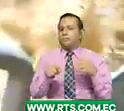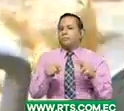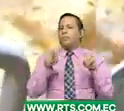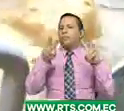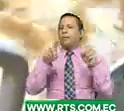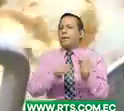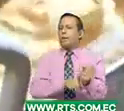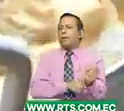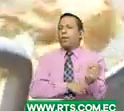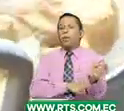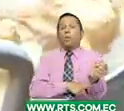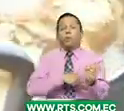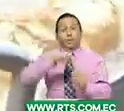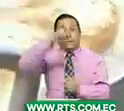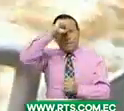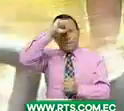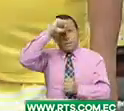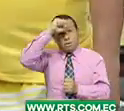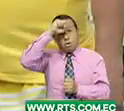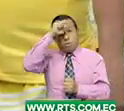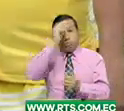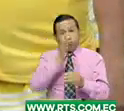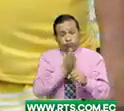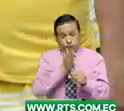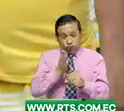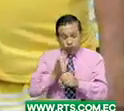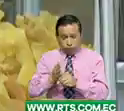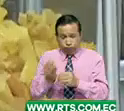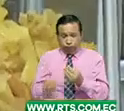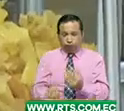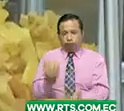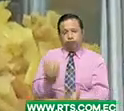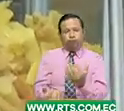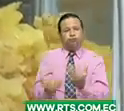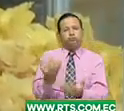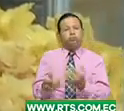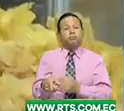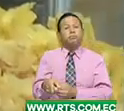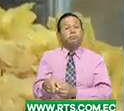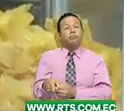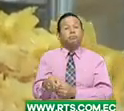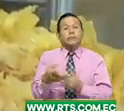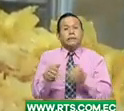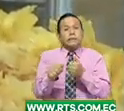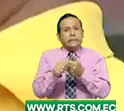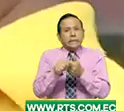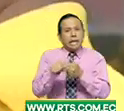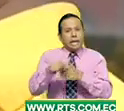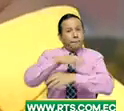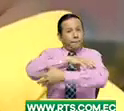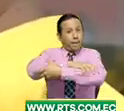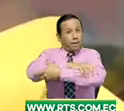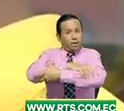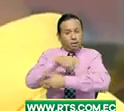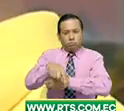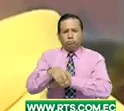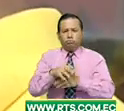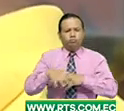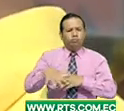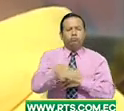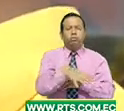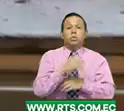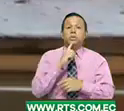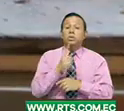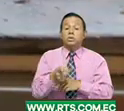fritada. El Chanchito de Bertita se llama el local, ubicado a pocos metros del malecón. Su administrador dice que por la pandemia,